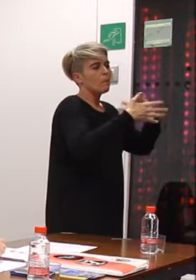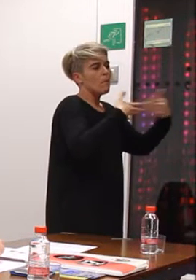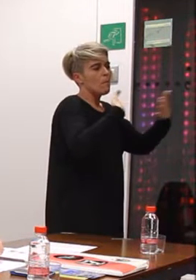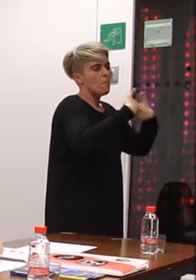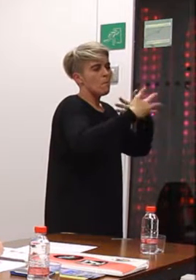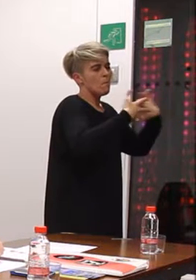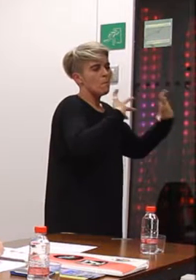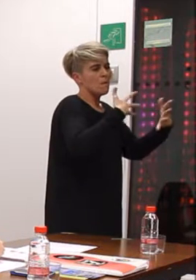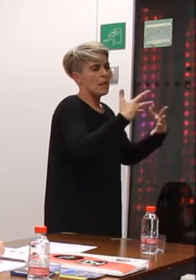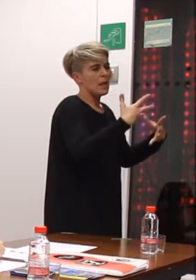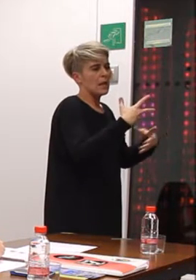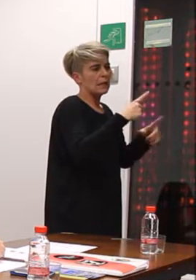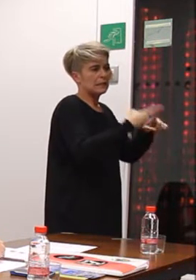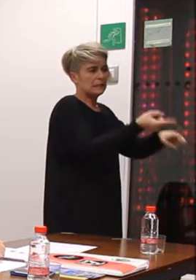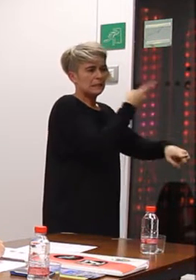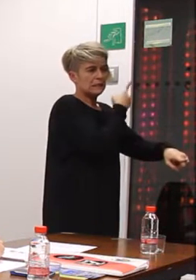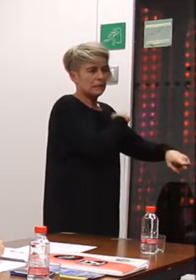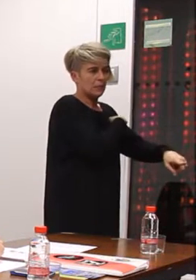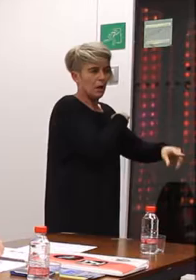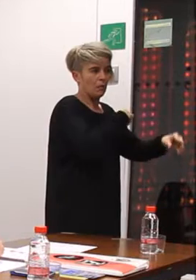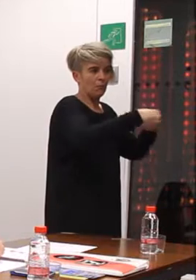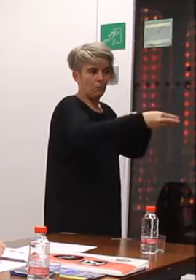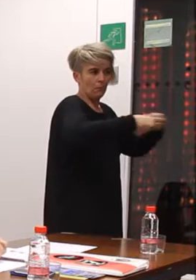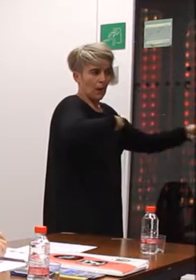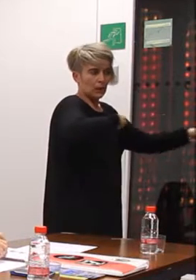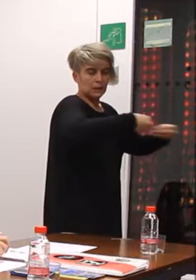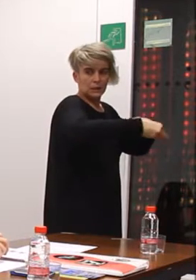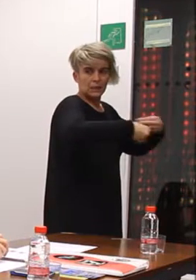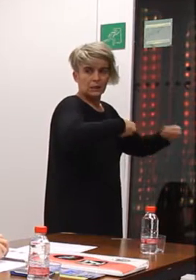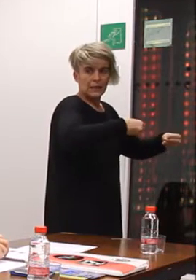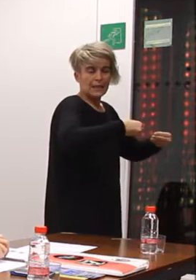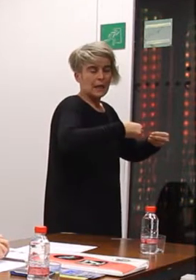las posibilidades de consumo que tienen las personas